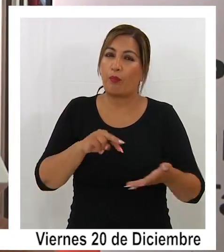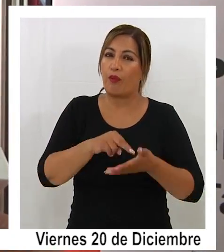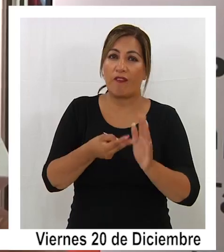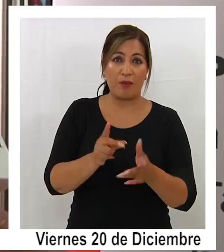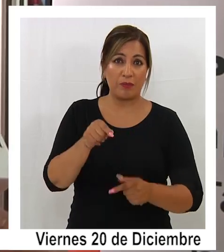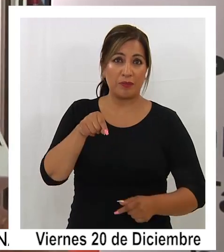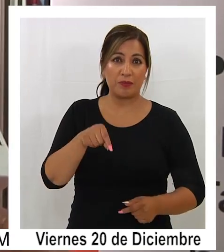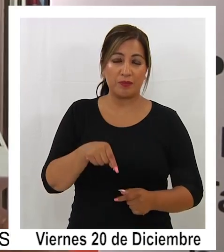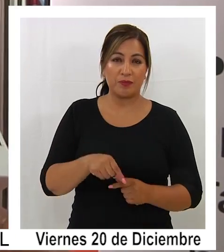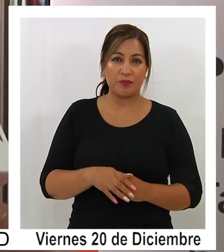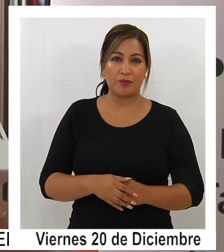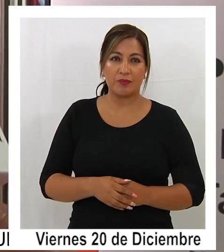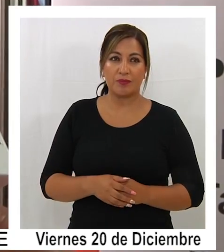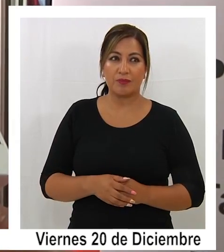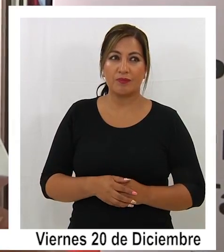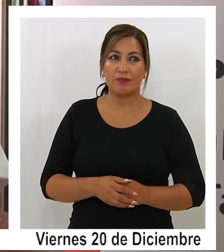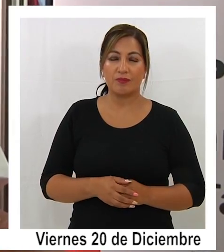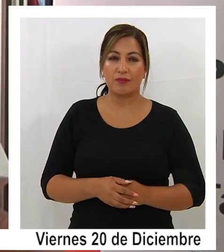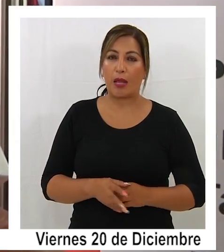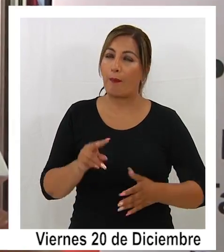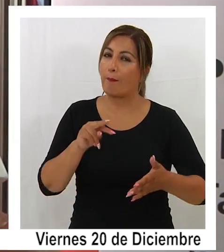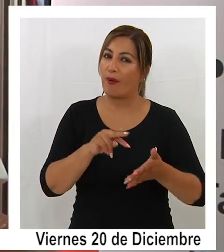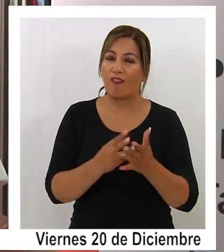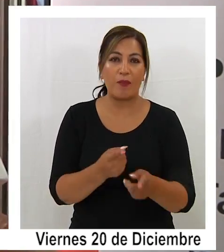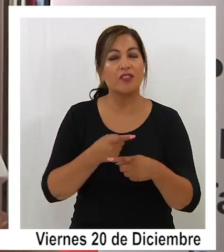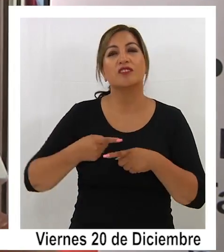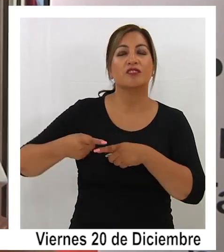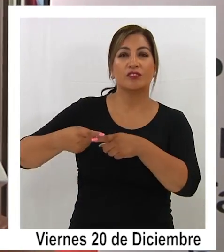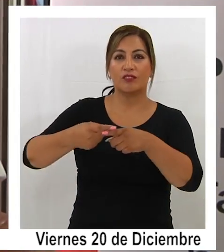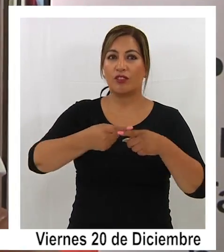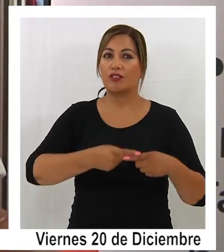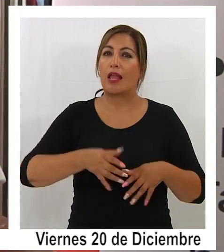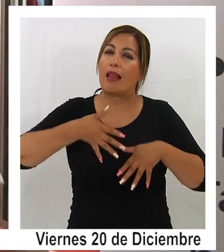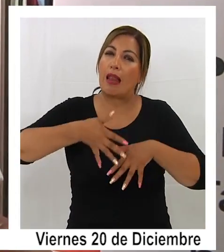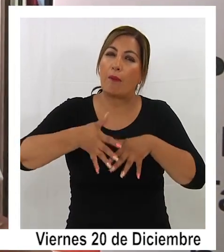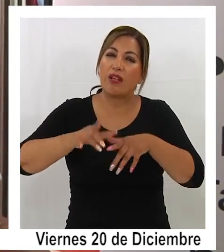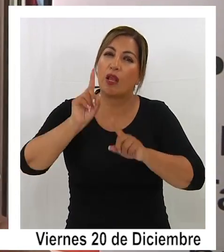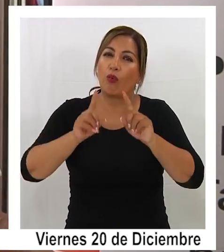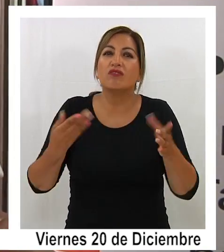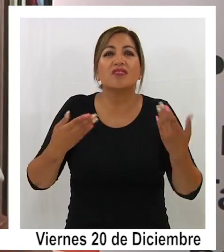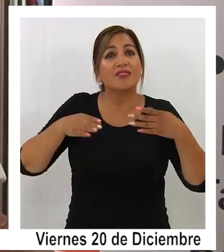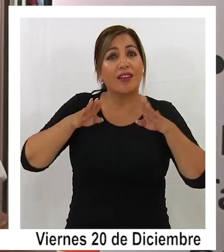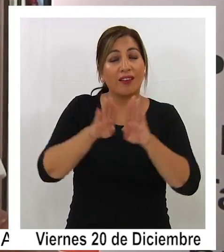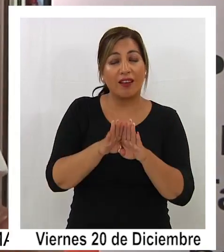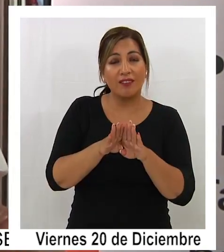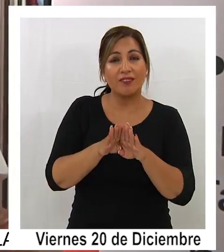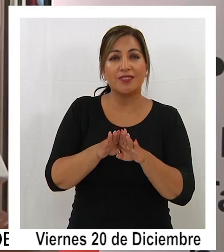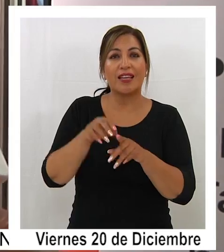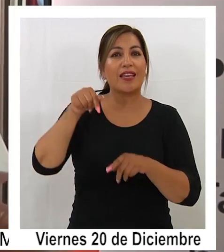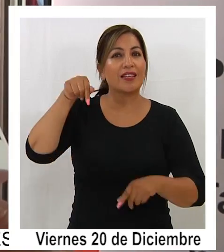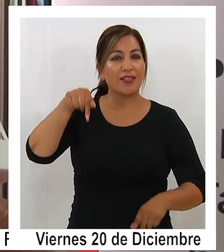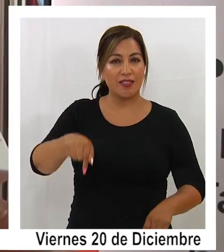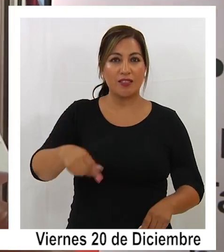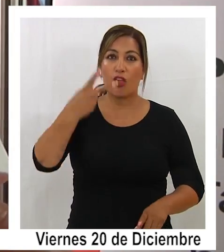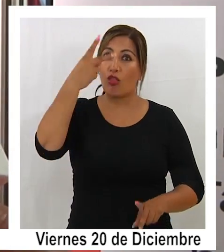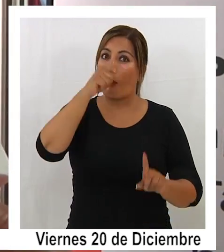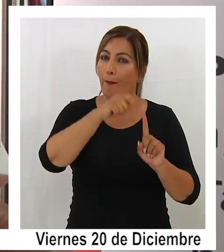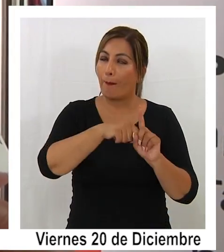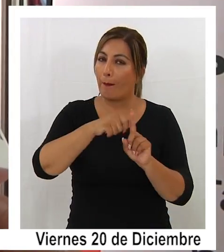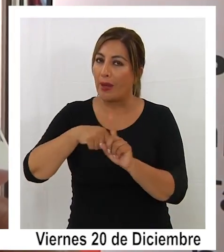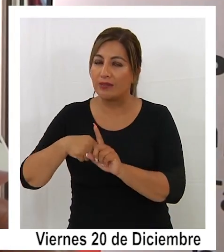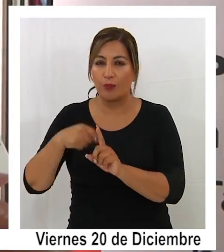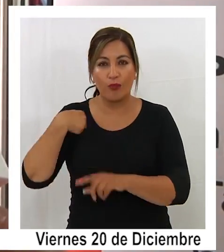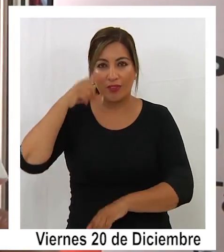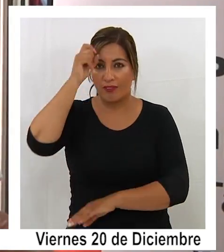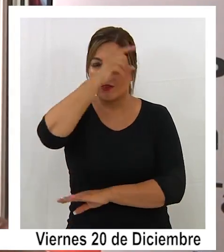afectó lo que nos afectó y el mismo estallido social, que por las marchas se cerraba, entonces han sido